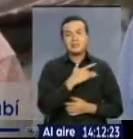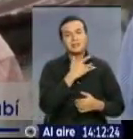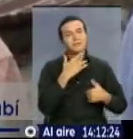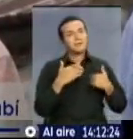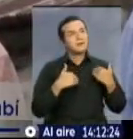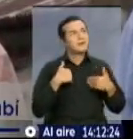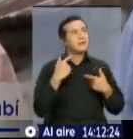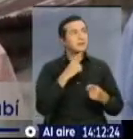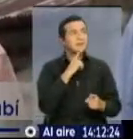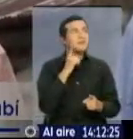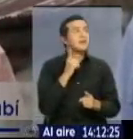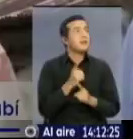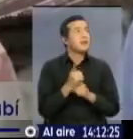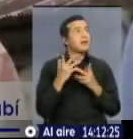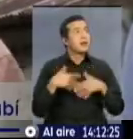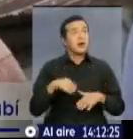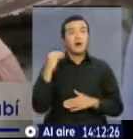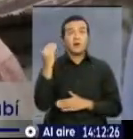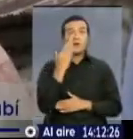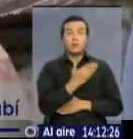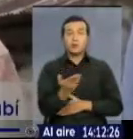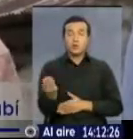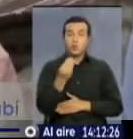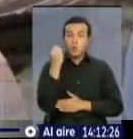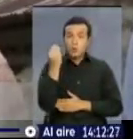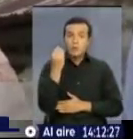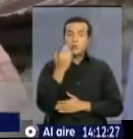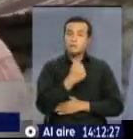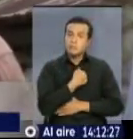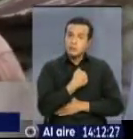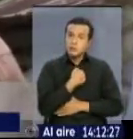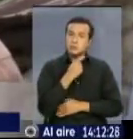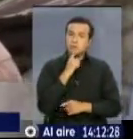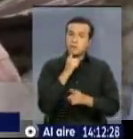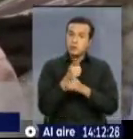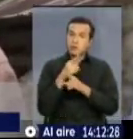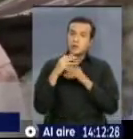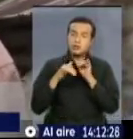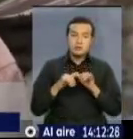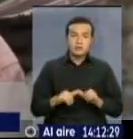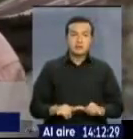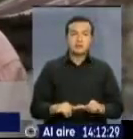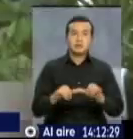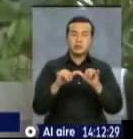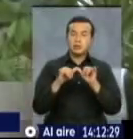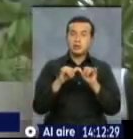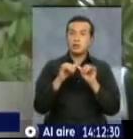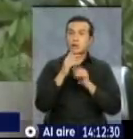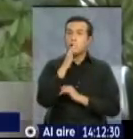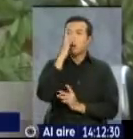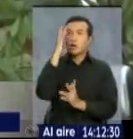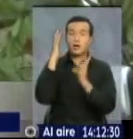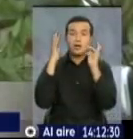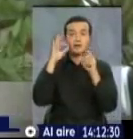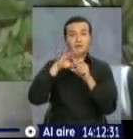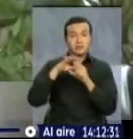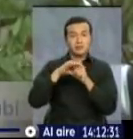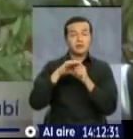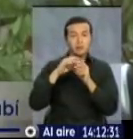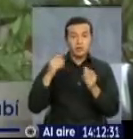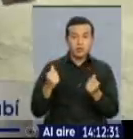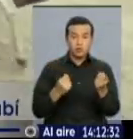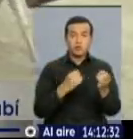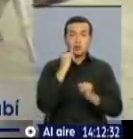mucho, porque la juventud está emprendiendo pues, a lo que es la reforestación. El financiamiento es